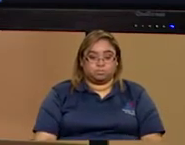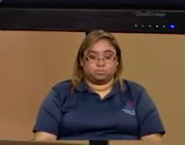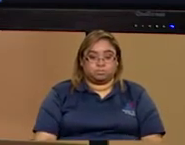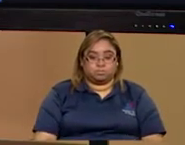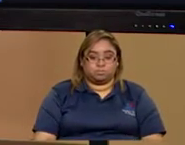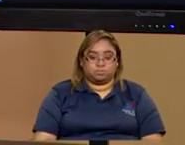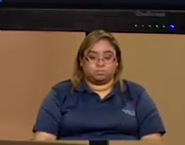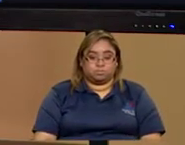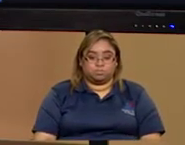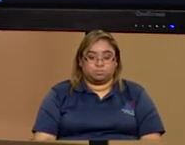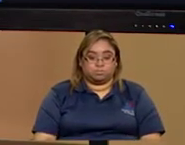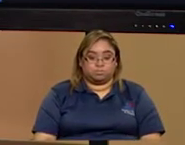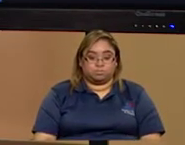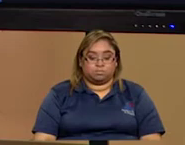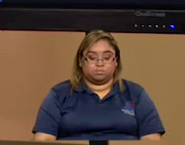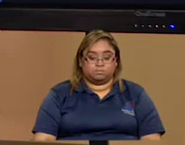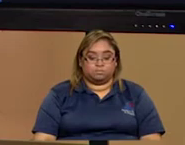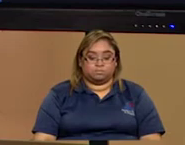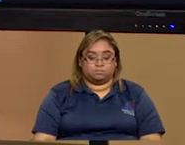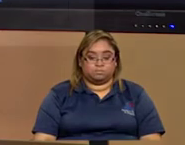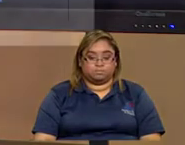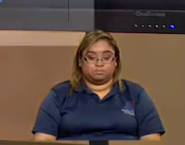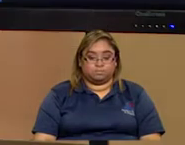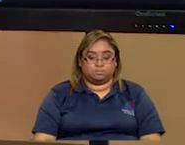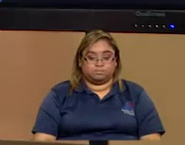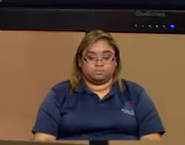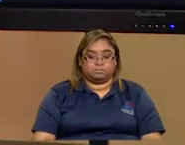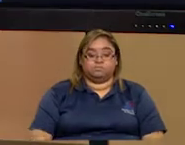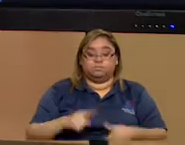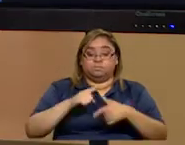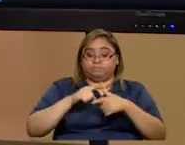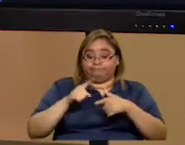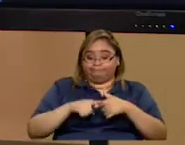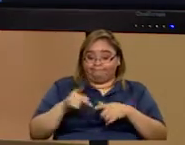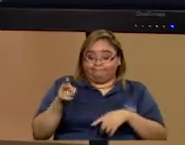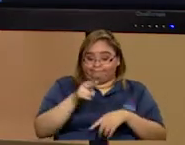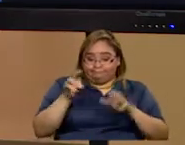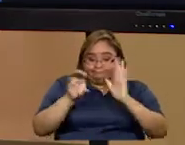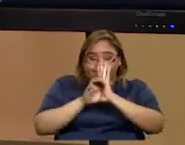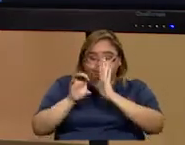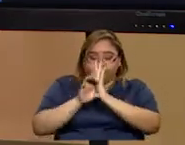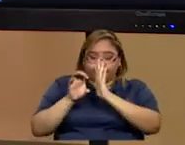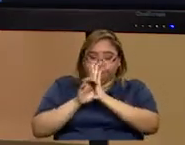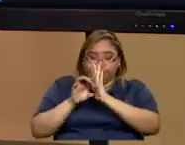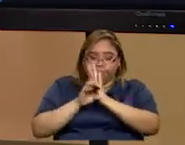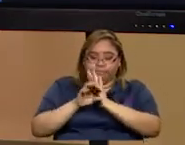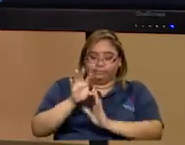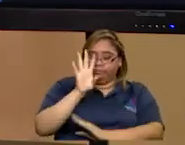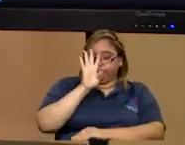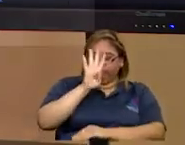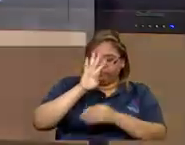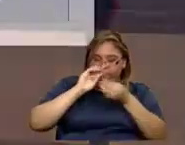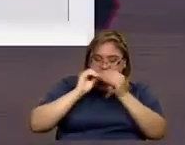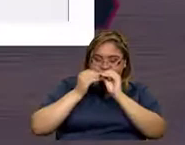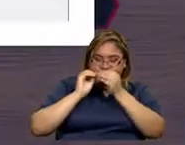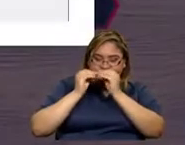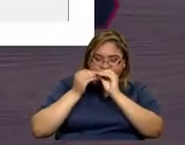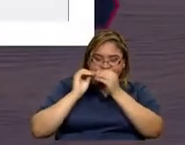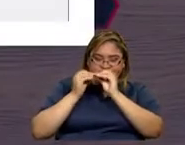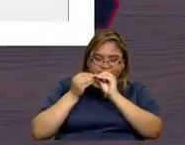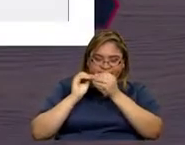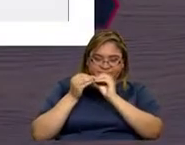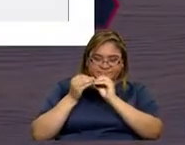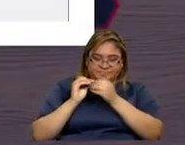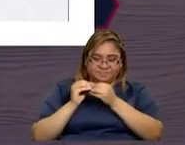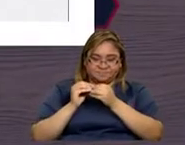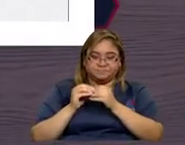un prefijo múltiplo. Entonces, aquí observan en este ejemplo 4 dígitos, ¿ya? Esto es lo que puede